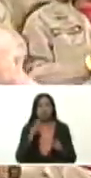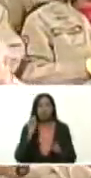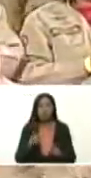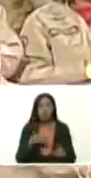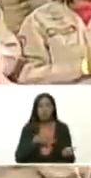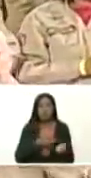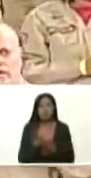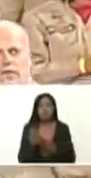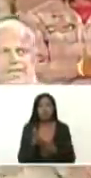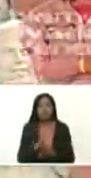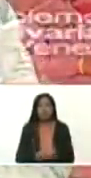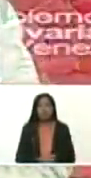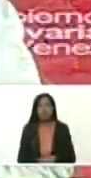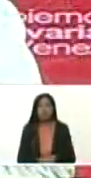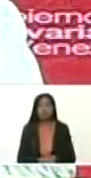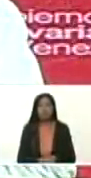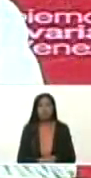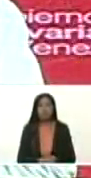garantizar.